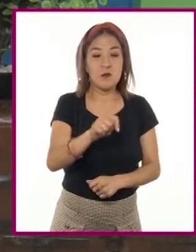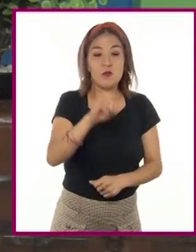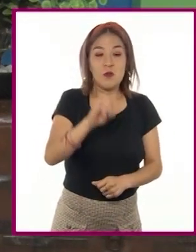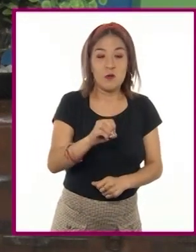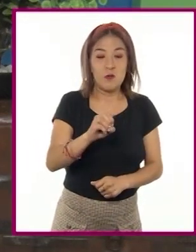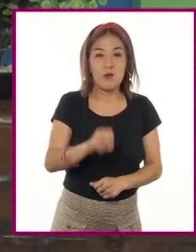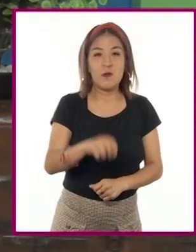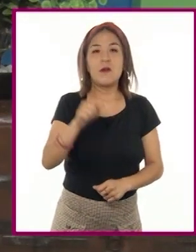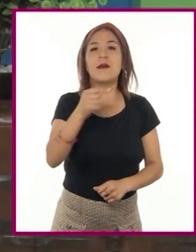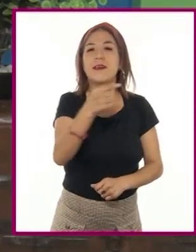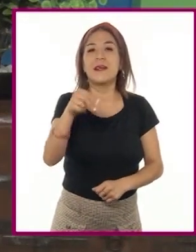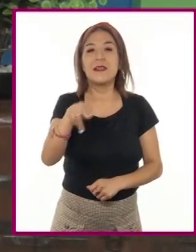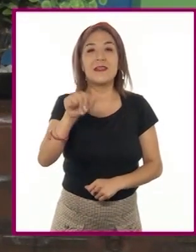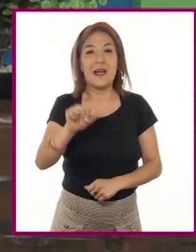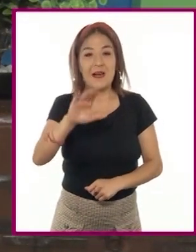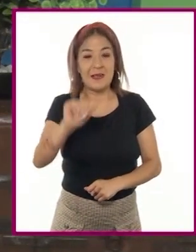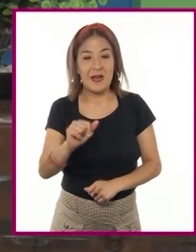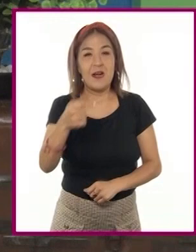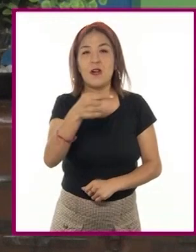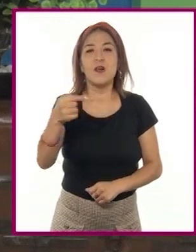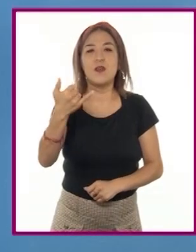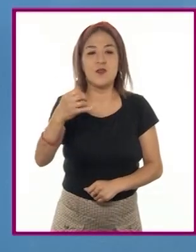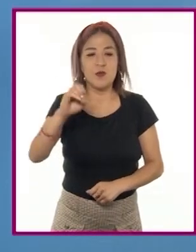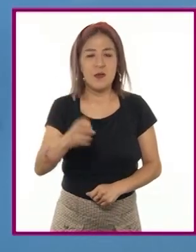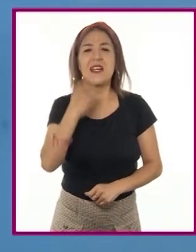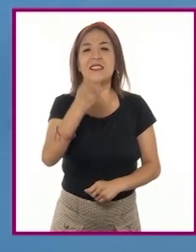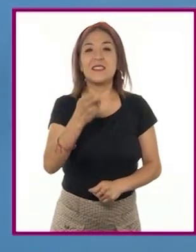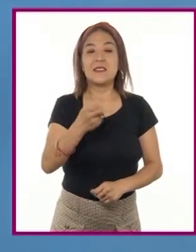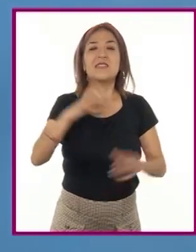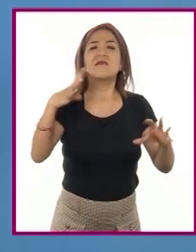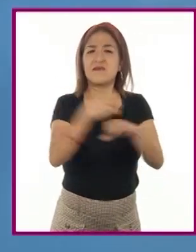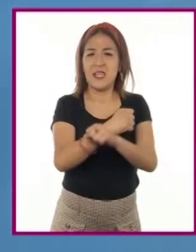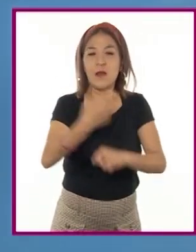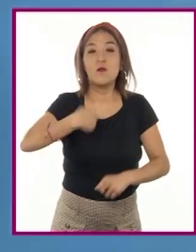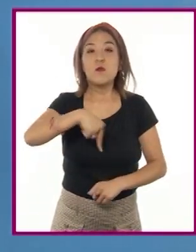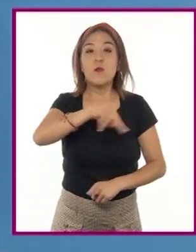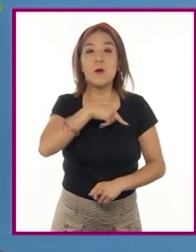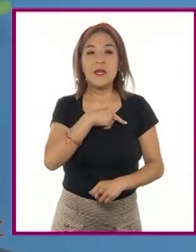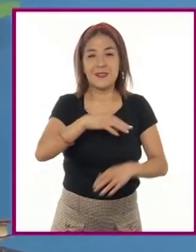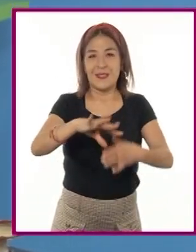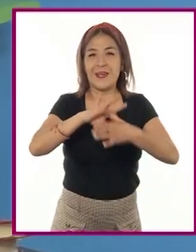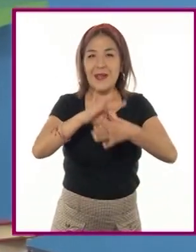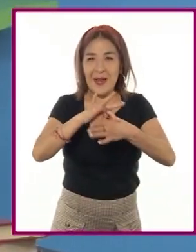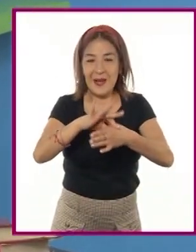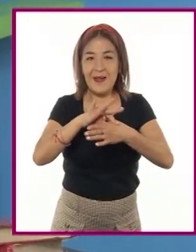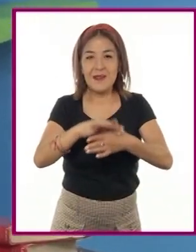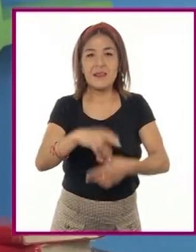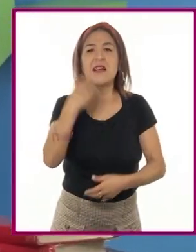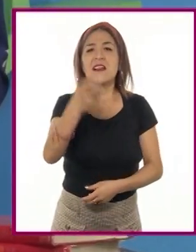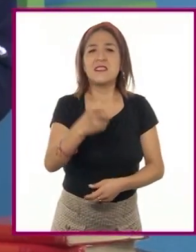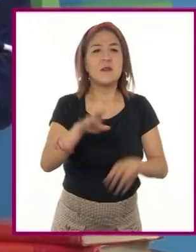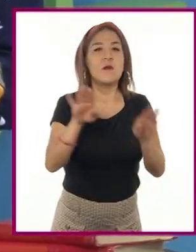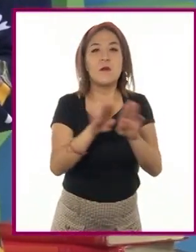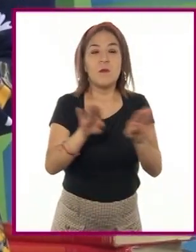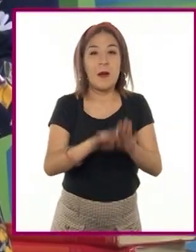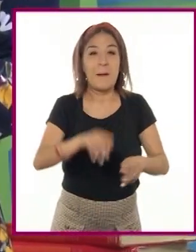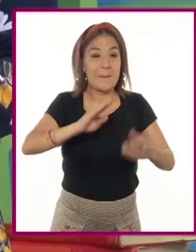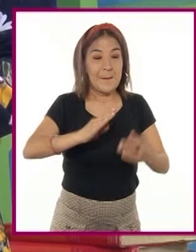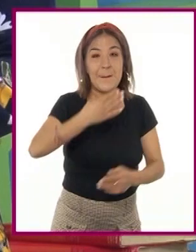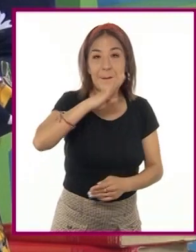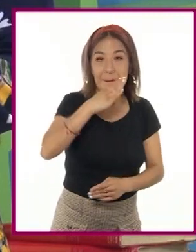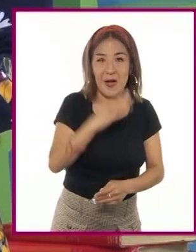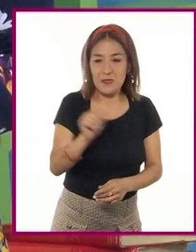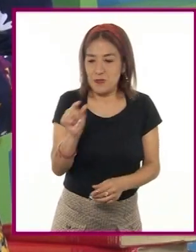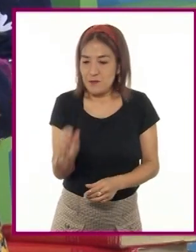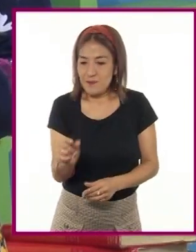tonacayo, que significa nuestra carne, y representa al maíz como planta, mazorca y